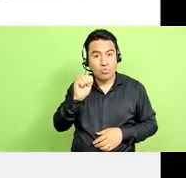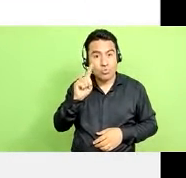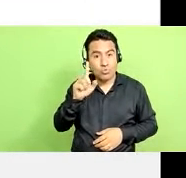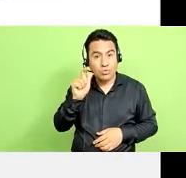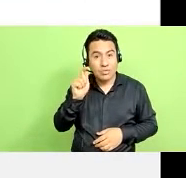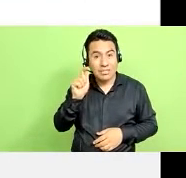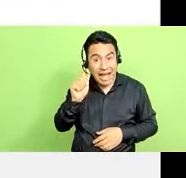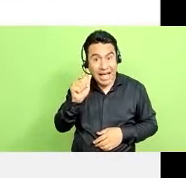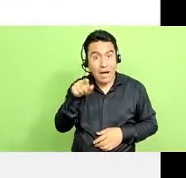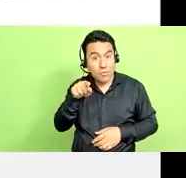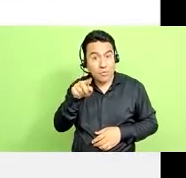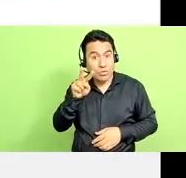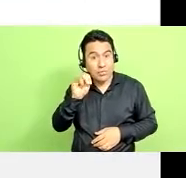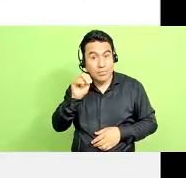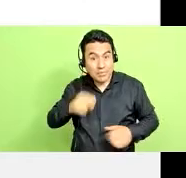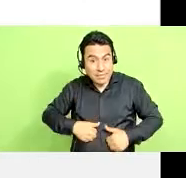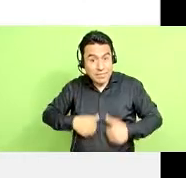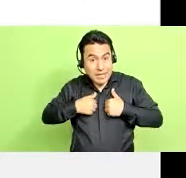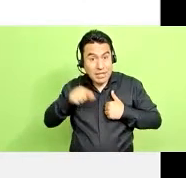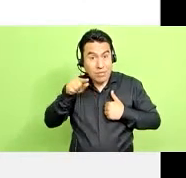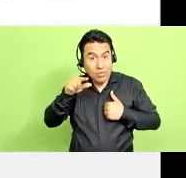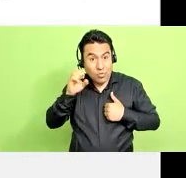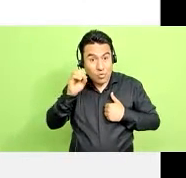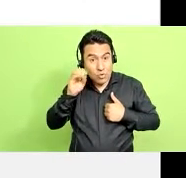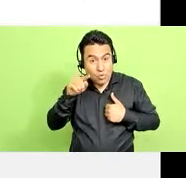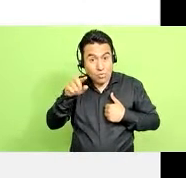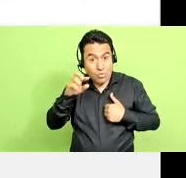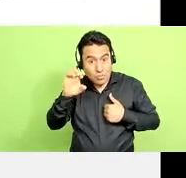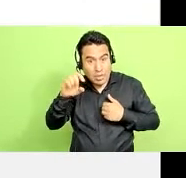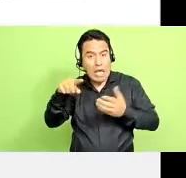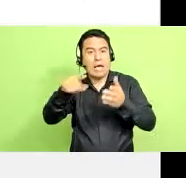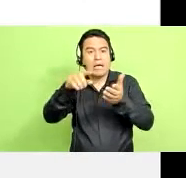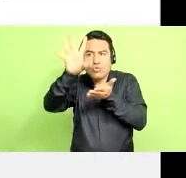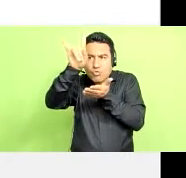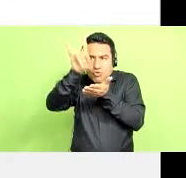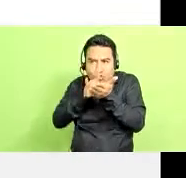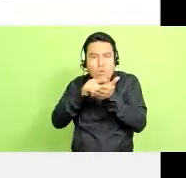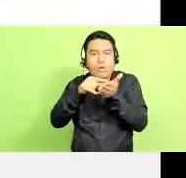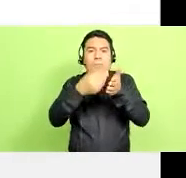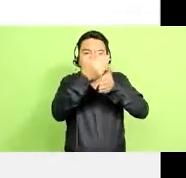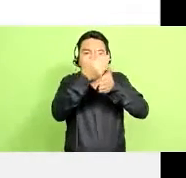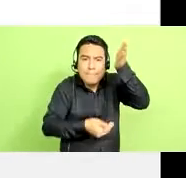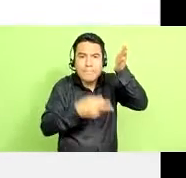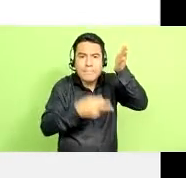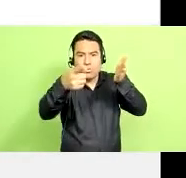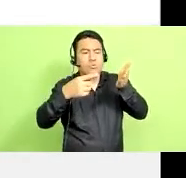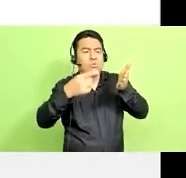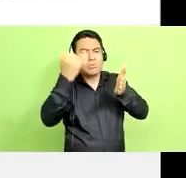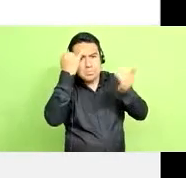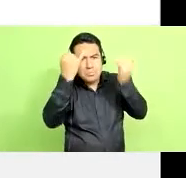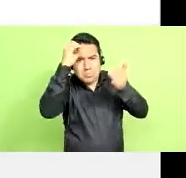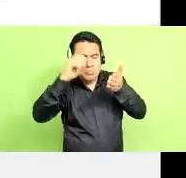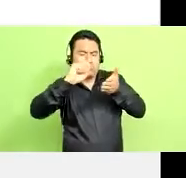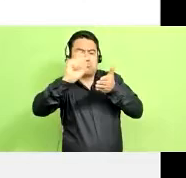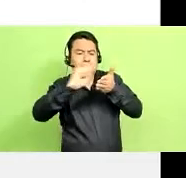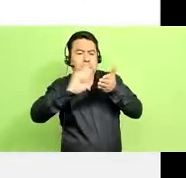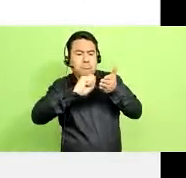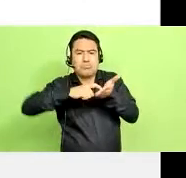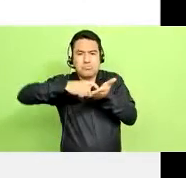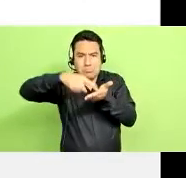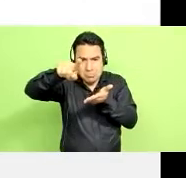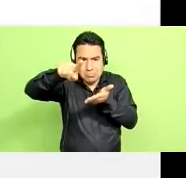puedes descargar un formulario para para que puedan dar sus aportes y recomendaciones también